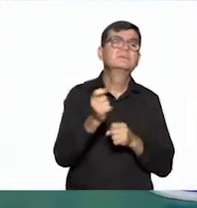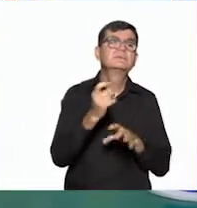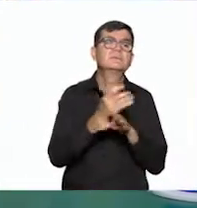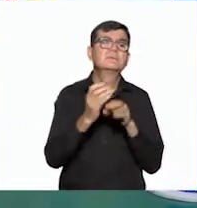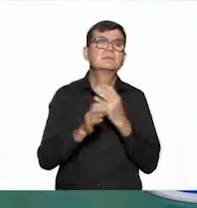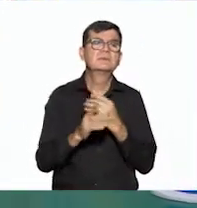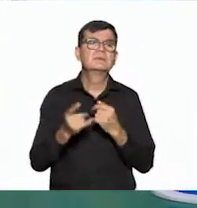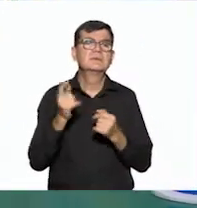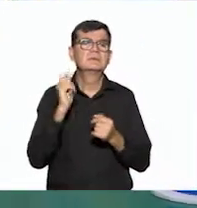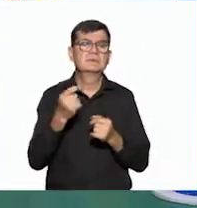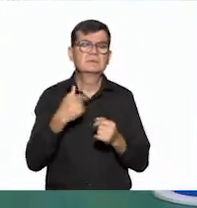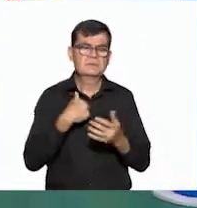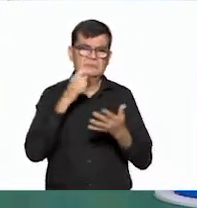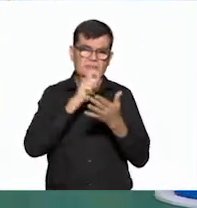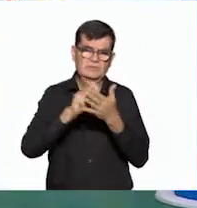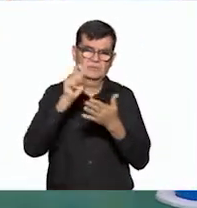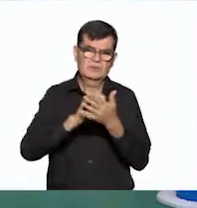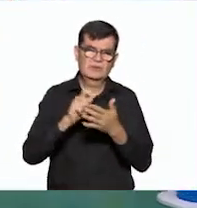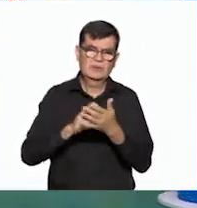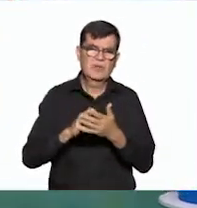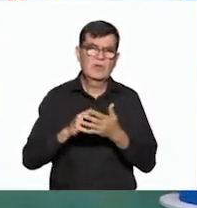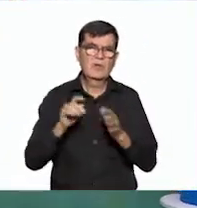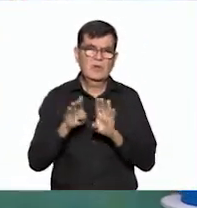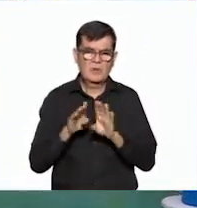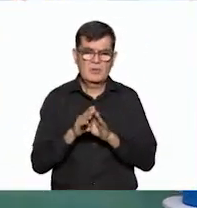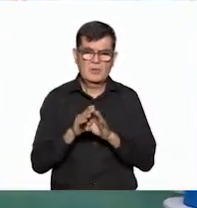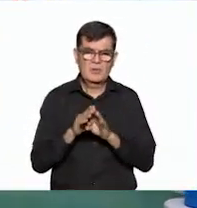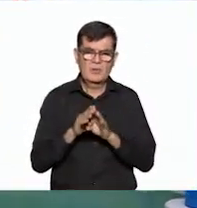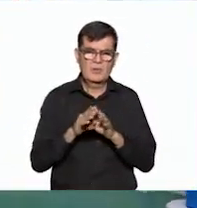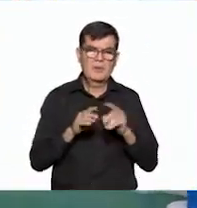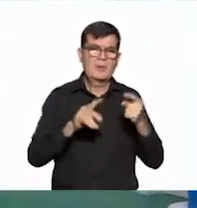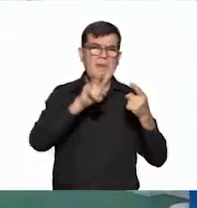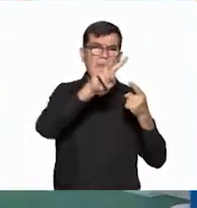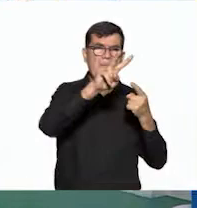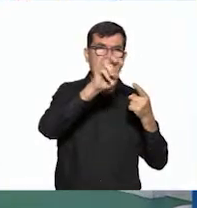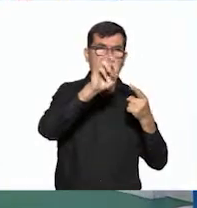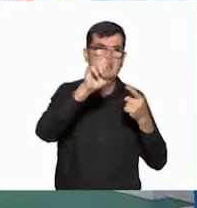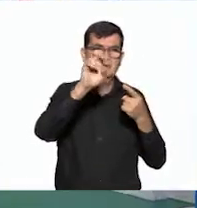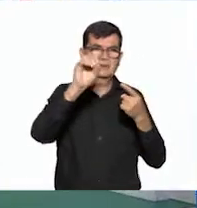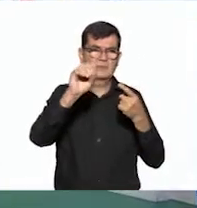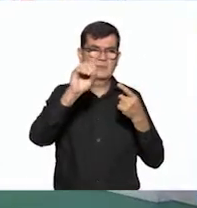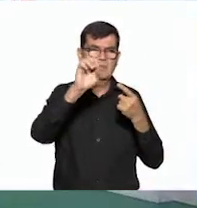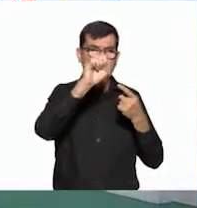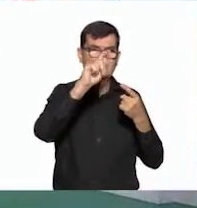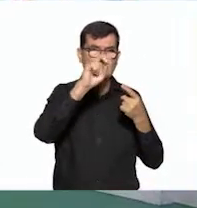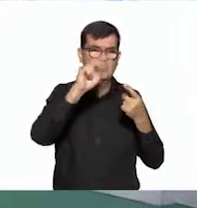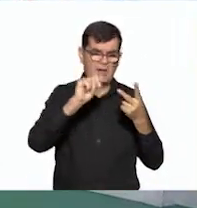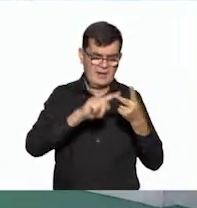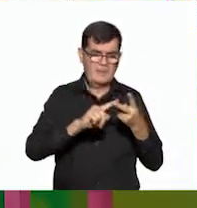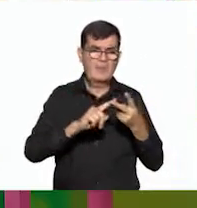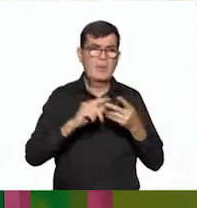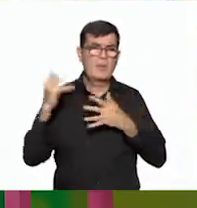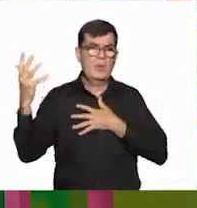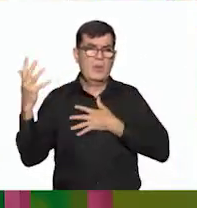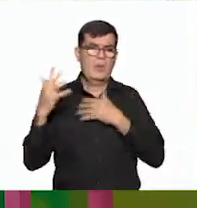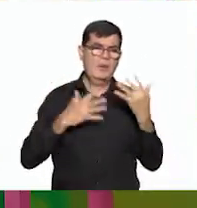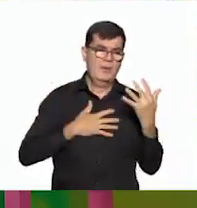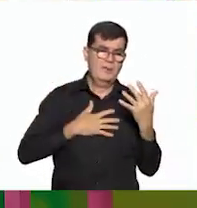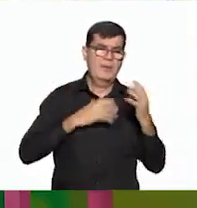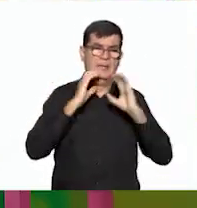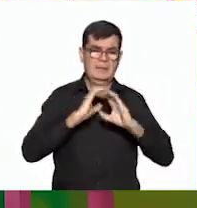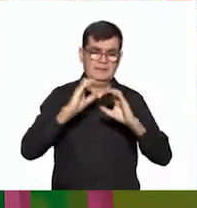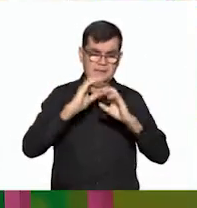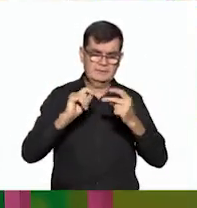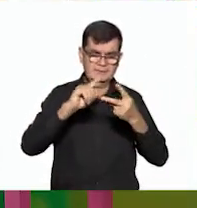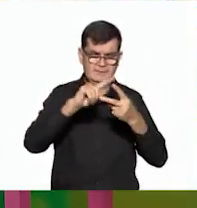ver? ¿Cuáles son los que se escriben en verso y con estrofas? Sería el poema. Poema y la canción.